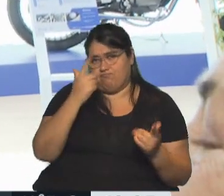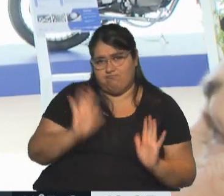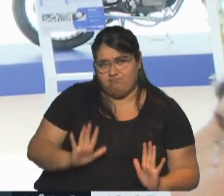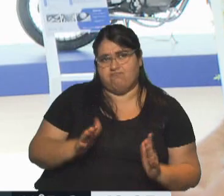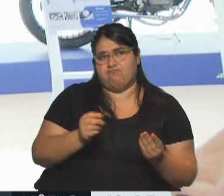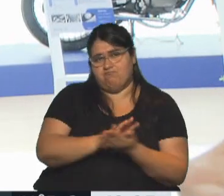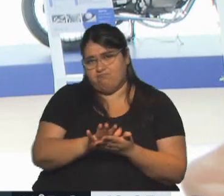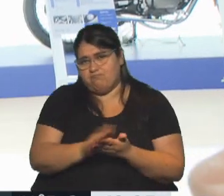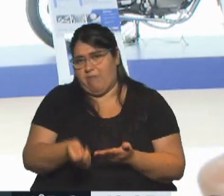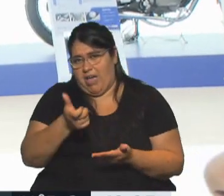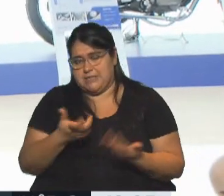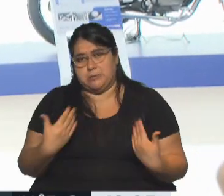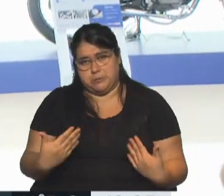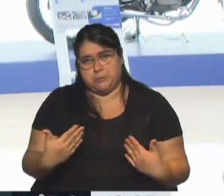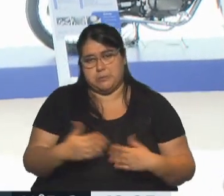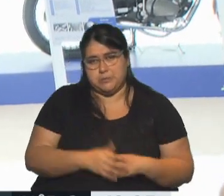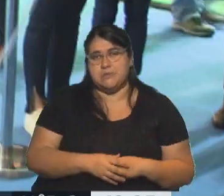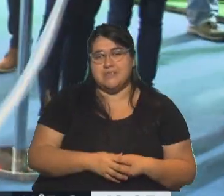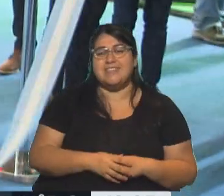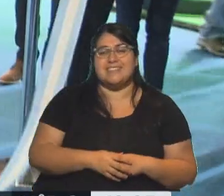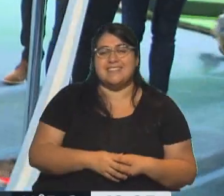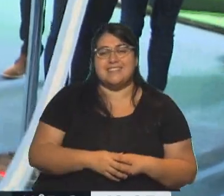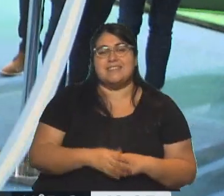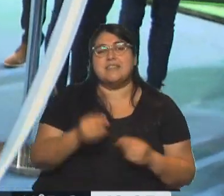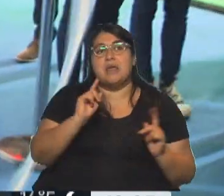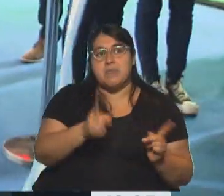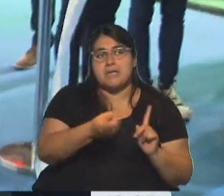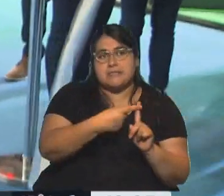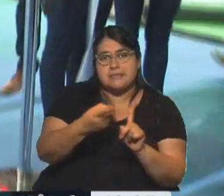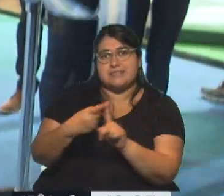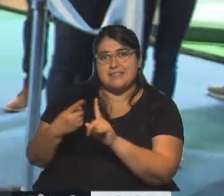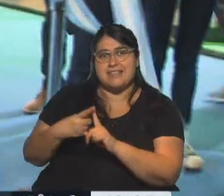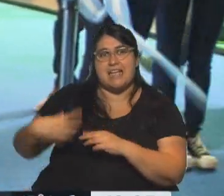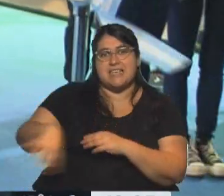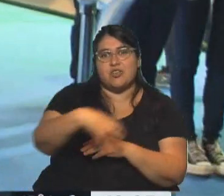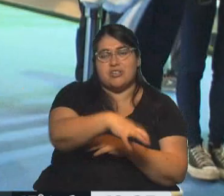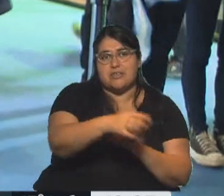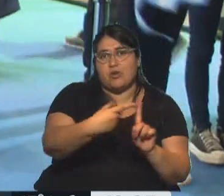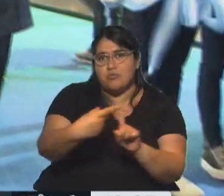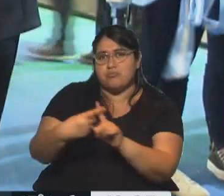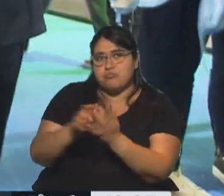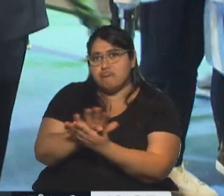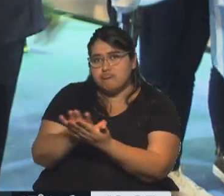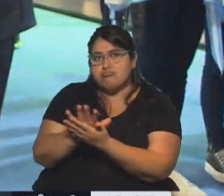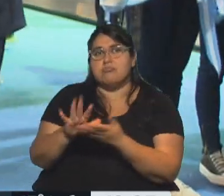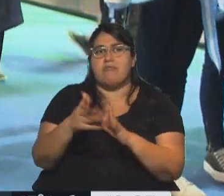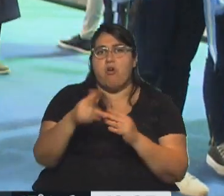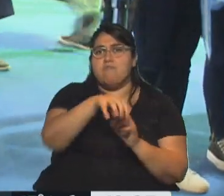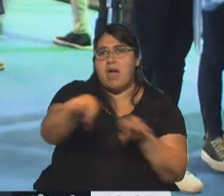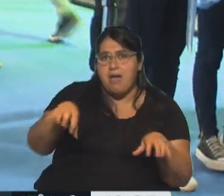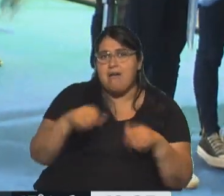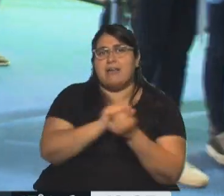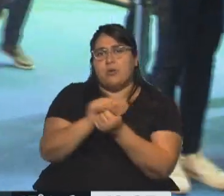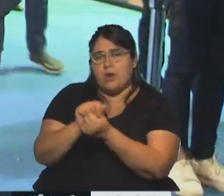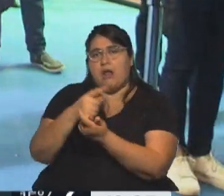tener capacidad también de articular entre los distintos sectores, los trabajadores, los industriales.